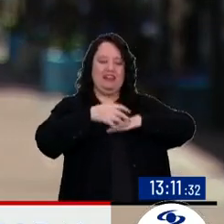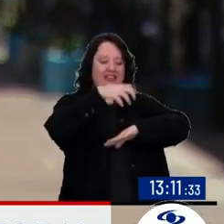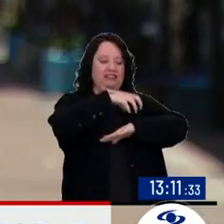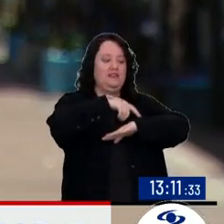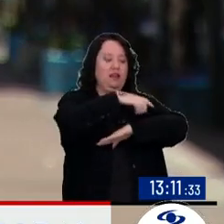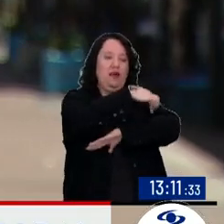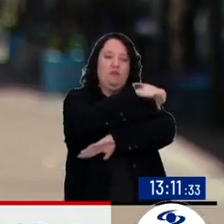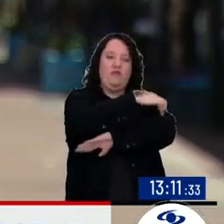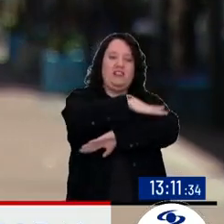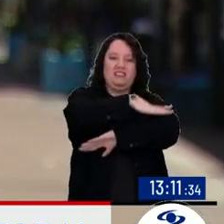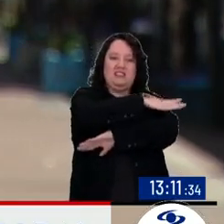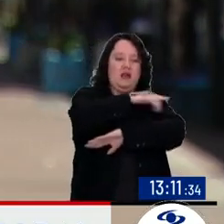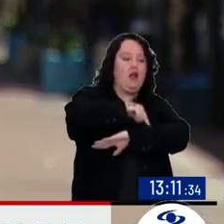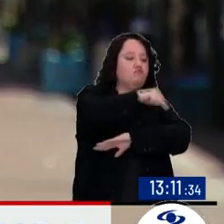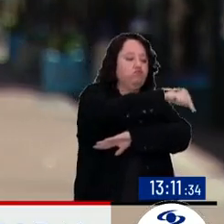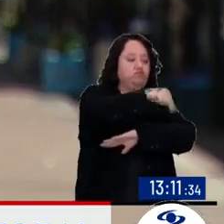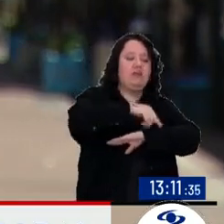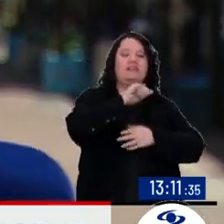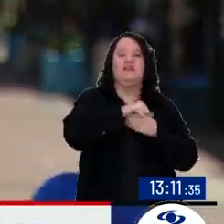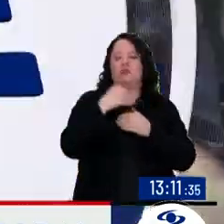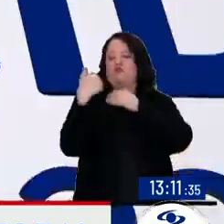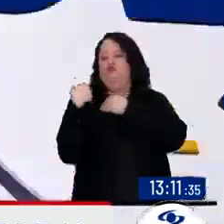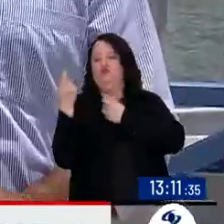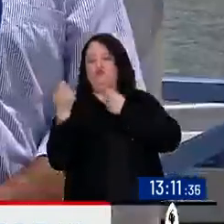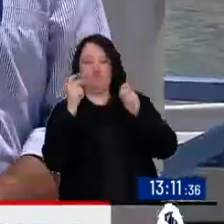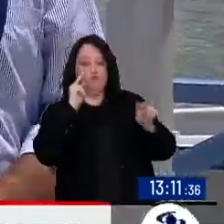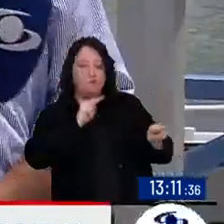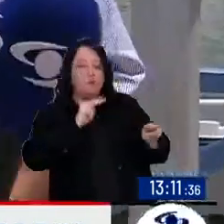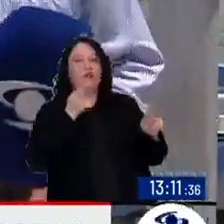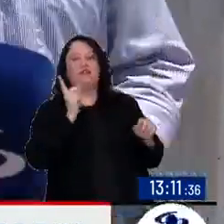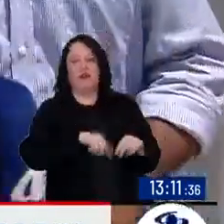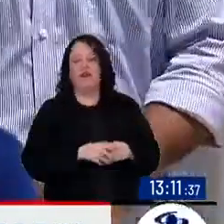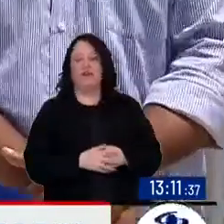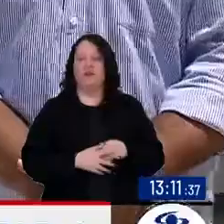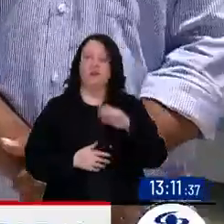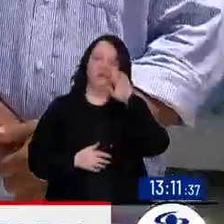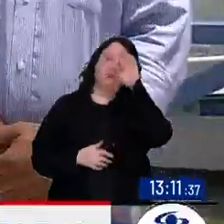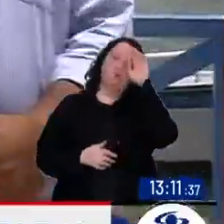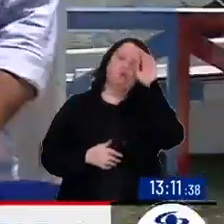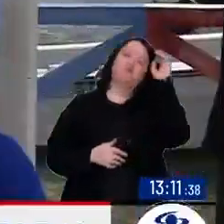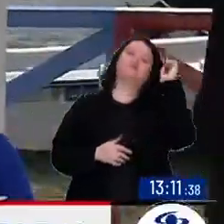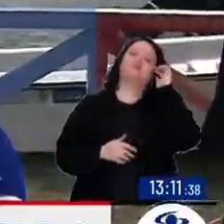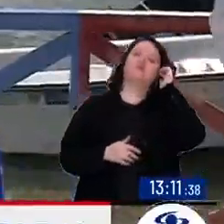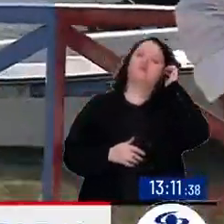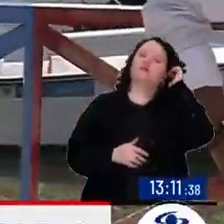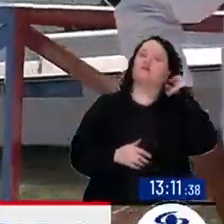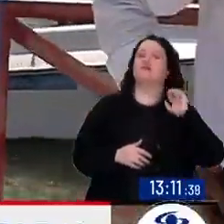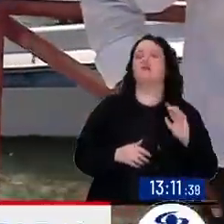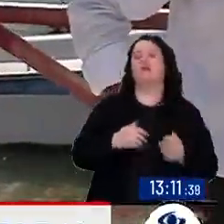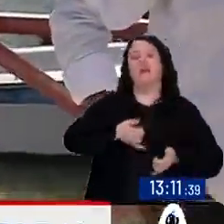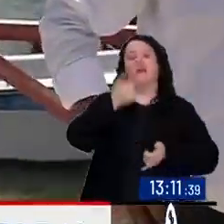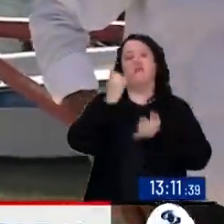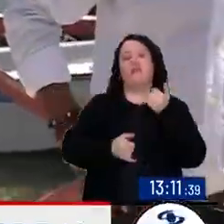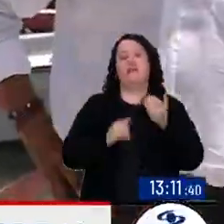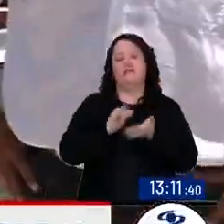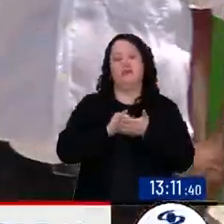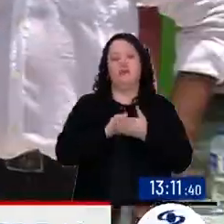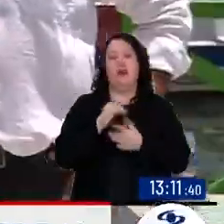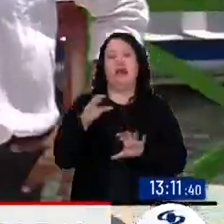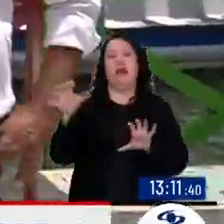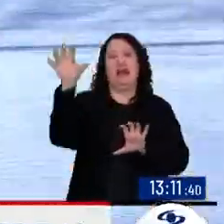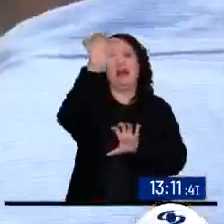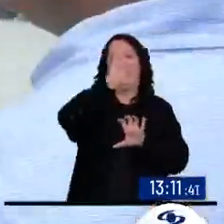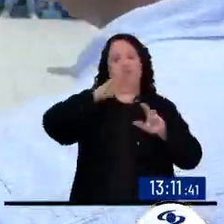ha sido tratado en los temas de comisión electoral. Y quiero terminar esta intervención de El País se Construye desde las